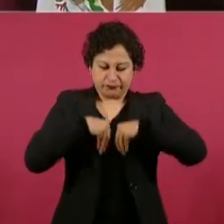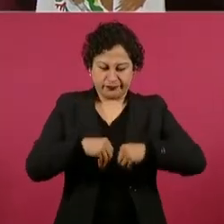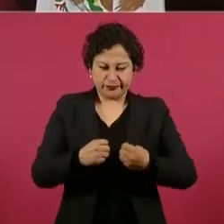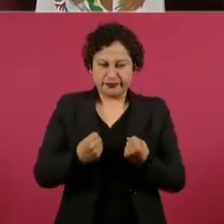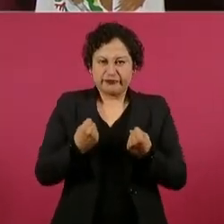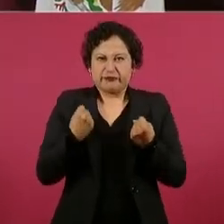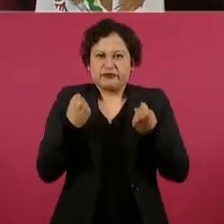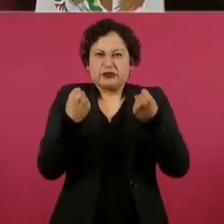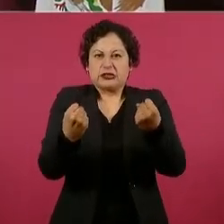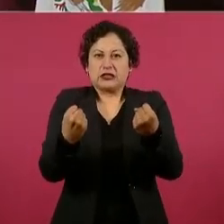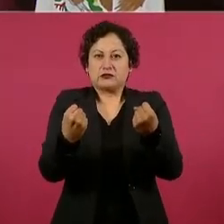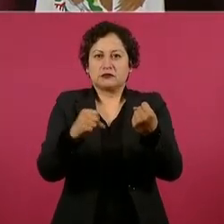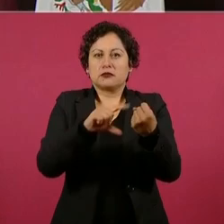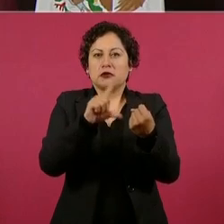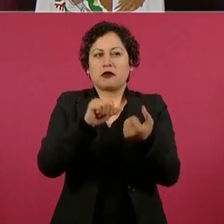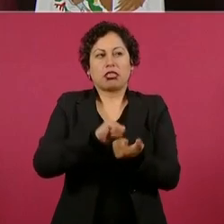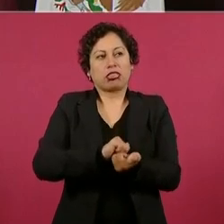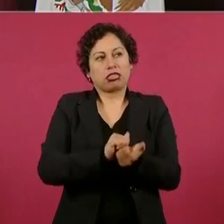porque